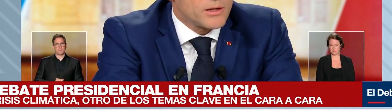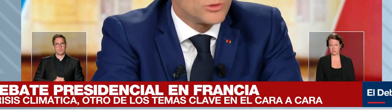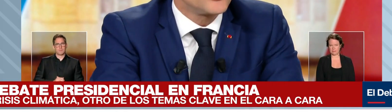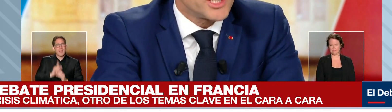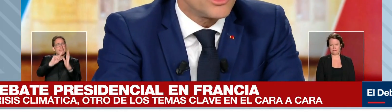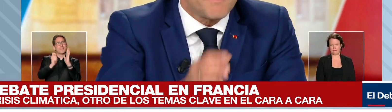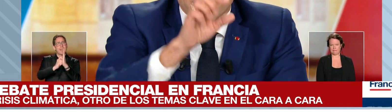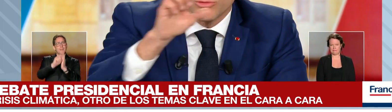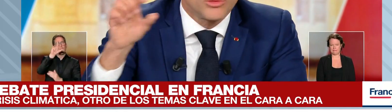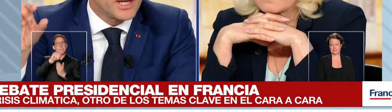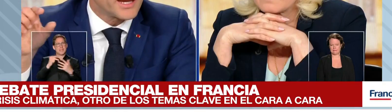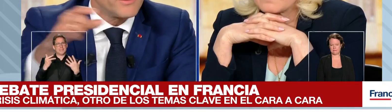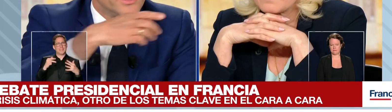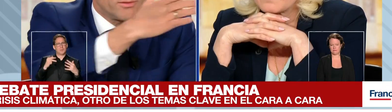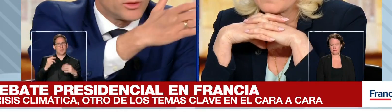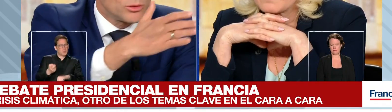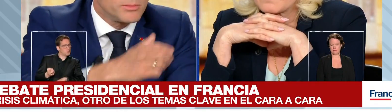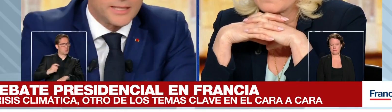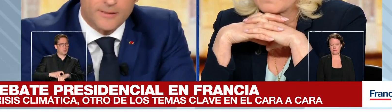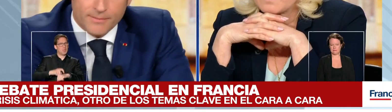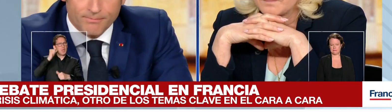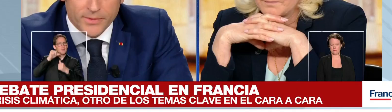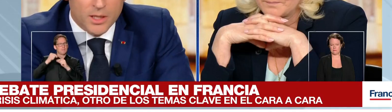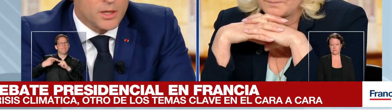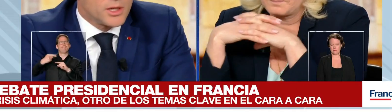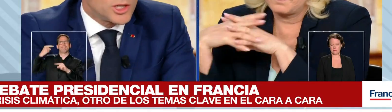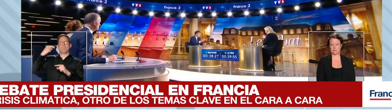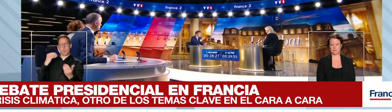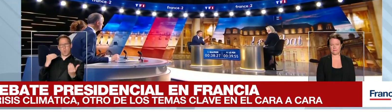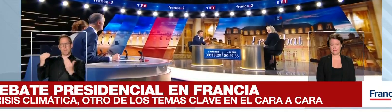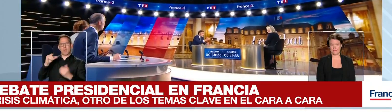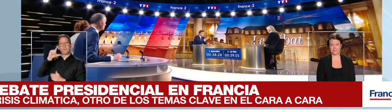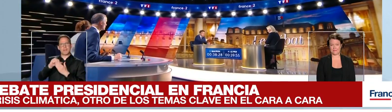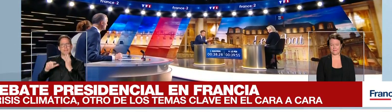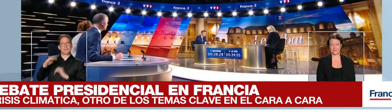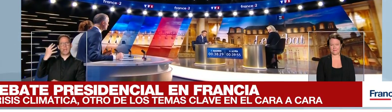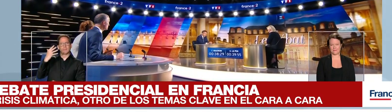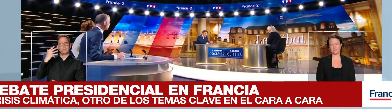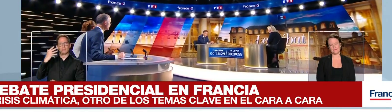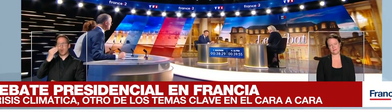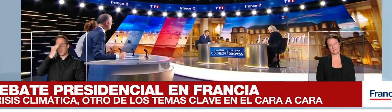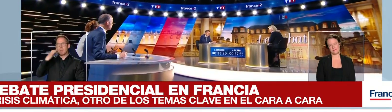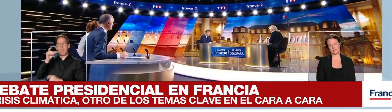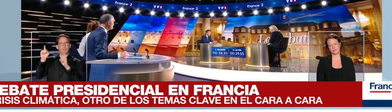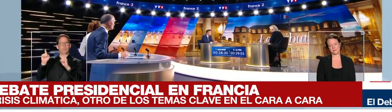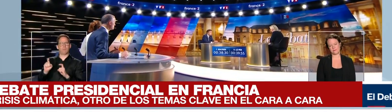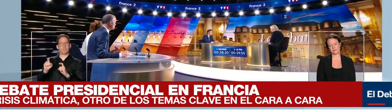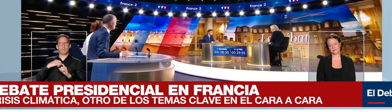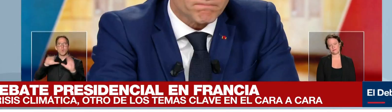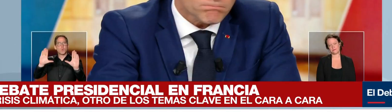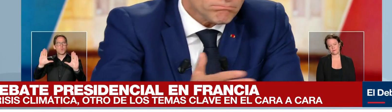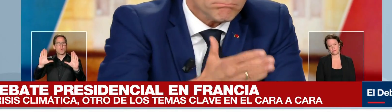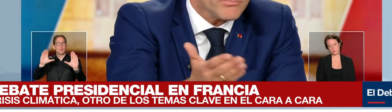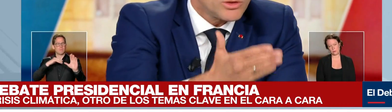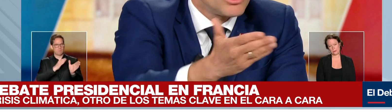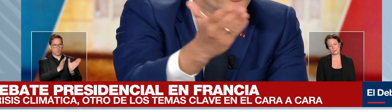el 2018 puse ahí otra vez el tema de la reducción del nuclear que había sido votado en 2015. Lo hice preguntándoselo